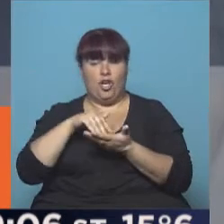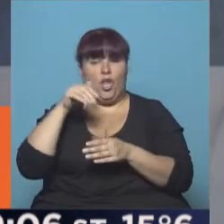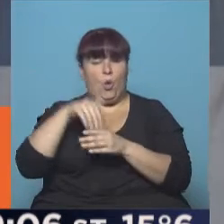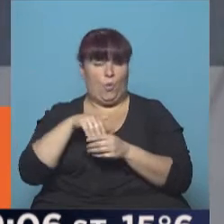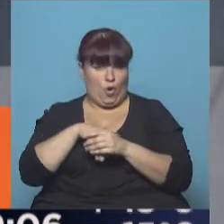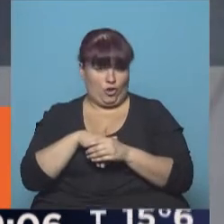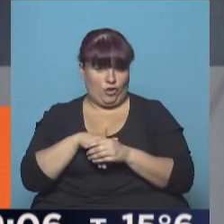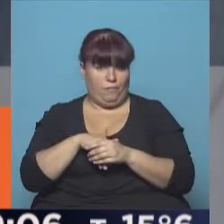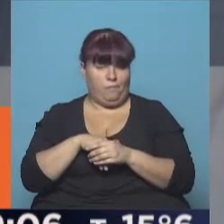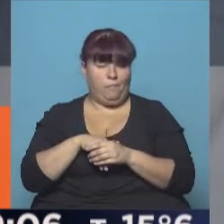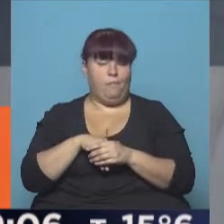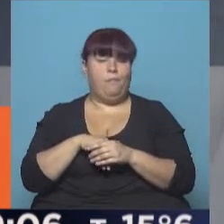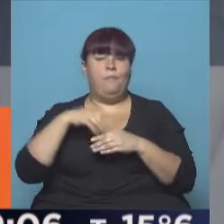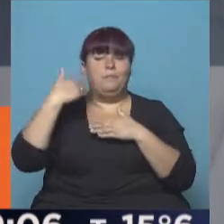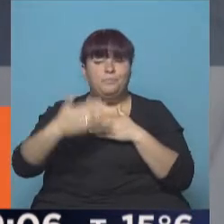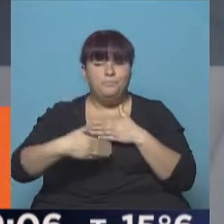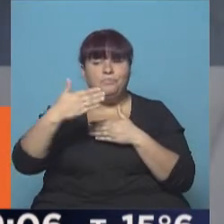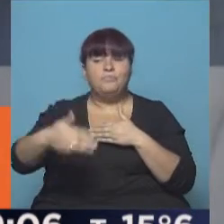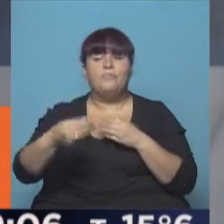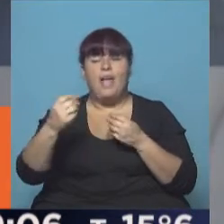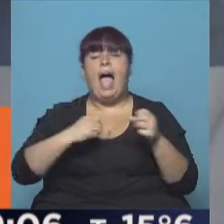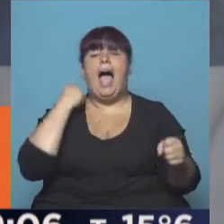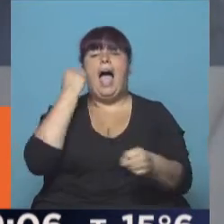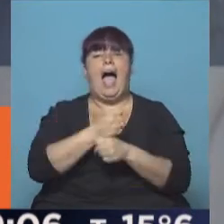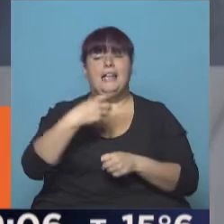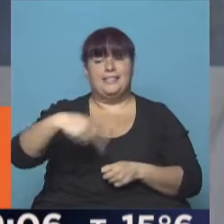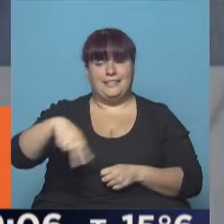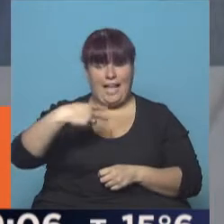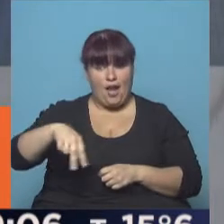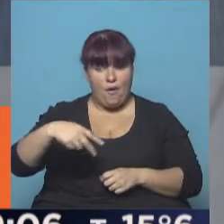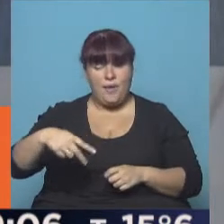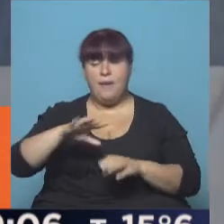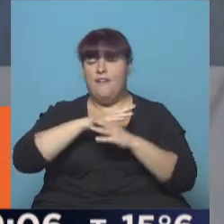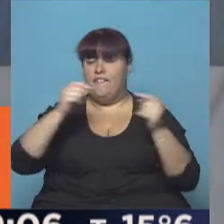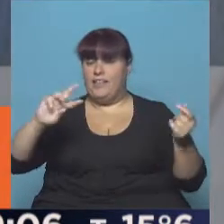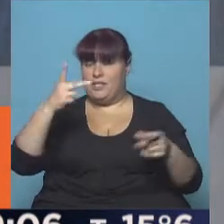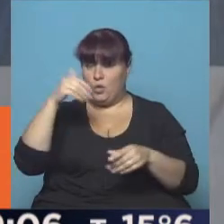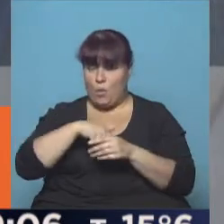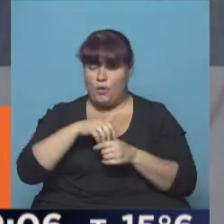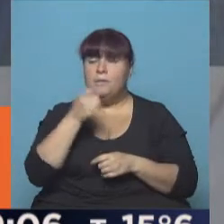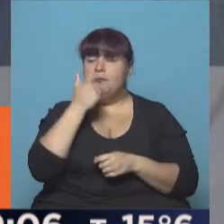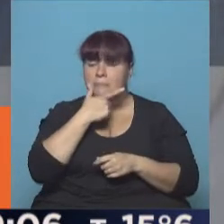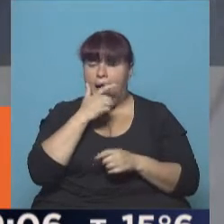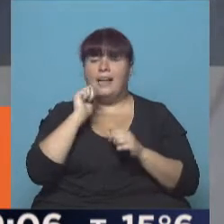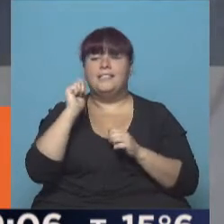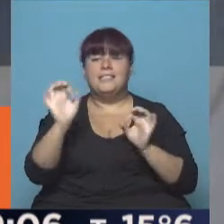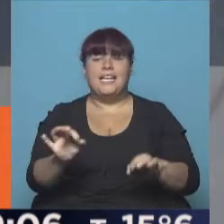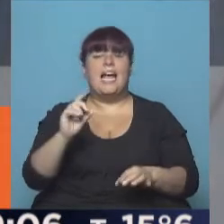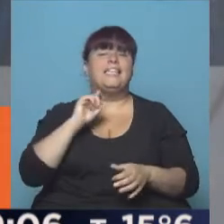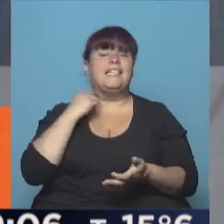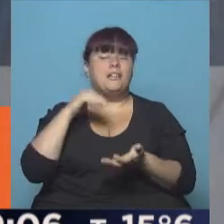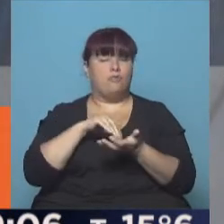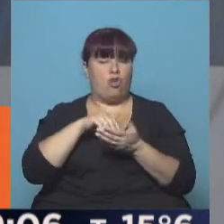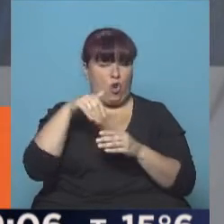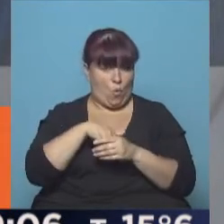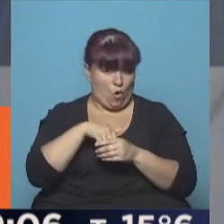votos. La secuencia da que hasta noviembre, cuando se termina el balotaje, Macri obtiene 13 millones de